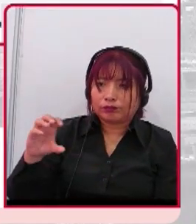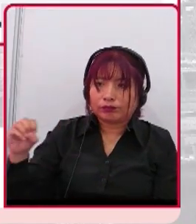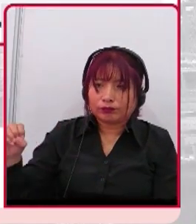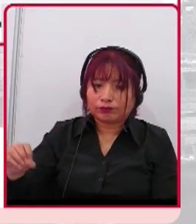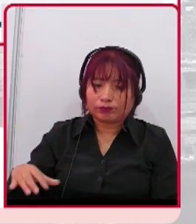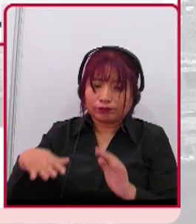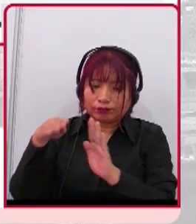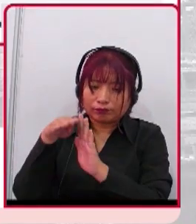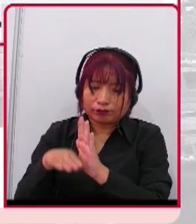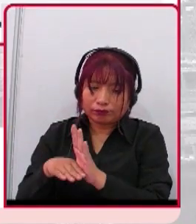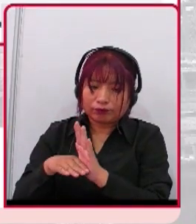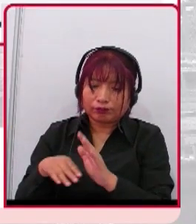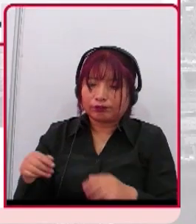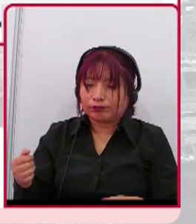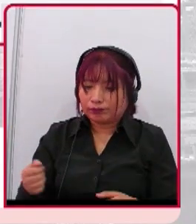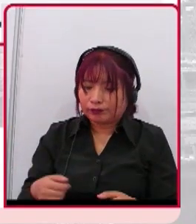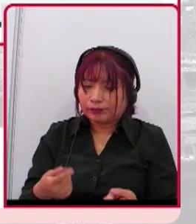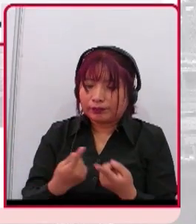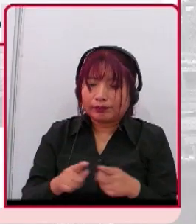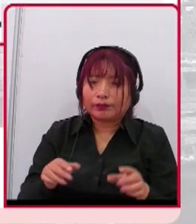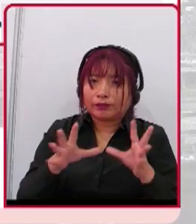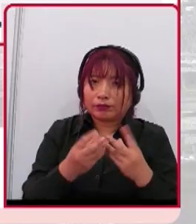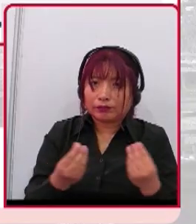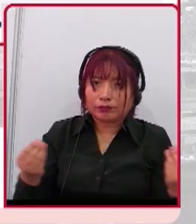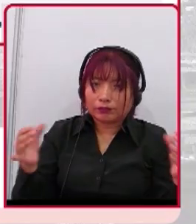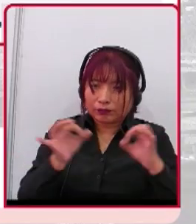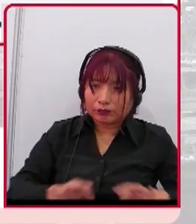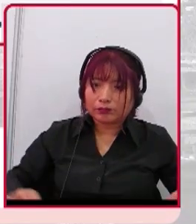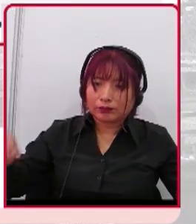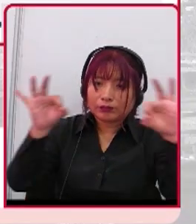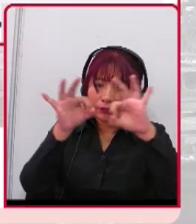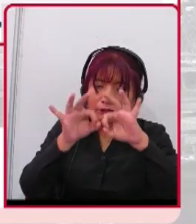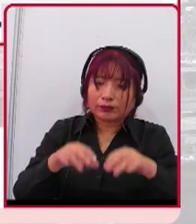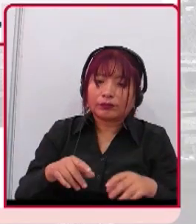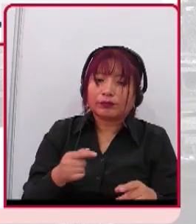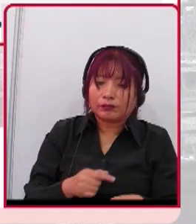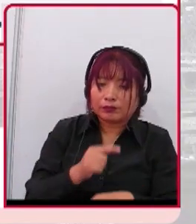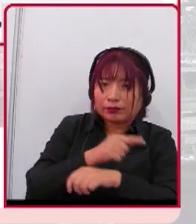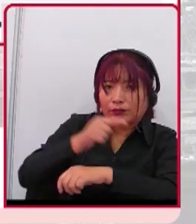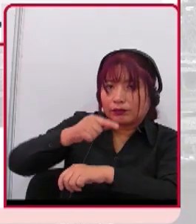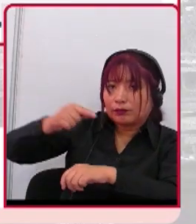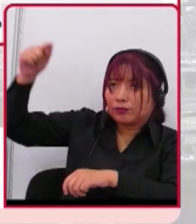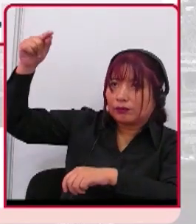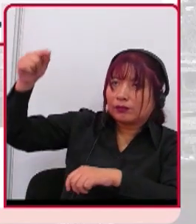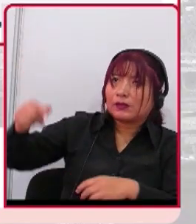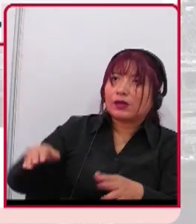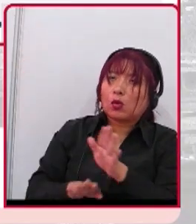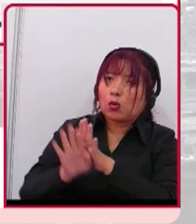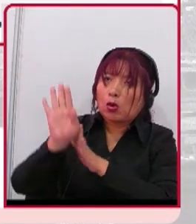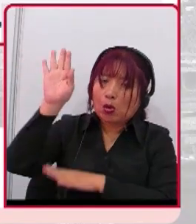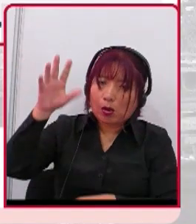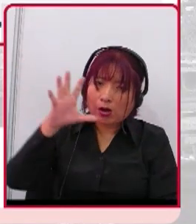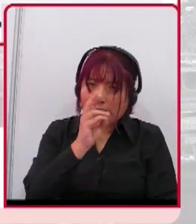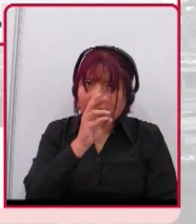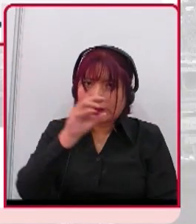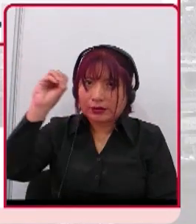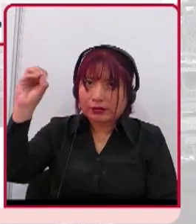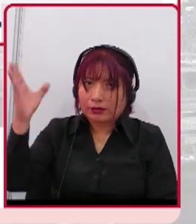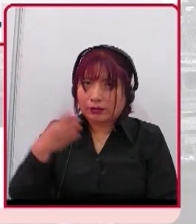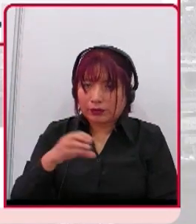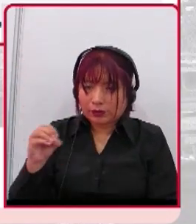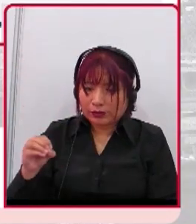Esta etapa es muy importante en este tipo de metodología porque alinea todo el equipo. Este era un equipo bastante disciplinario, un equipo en Cerro Corona,